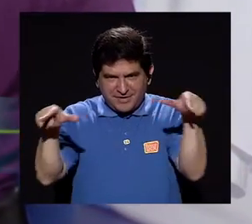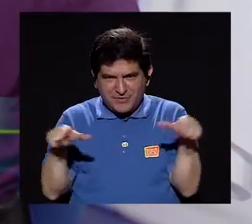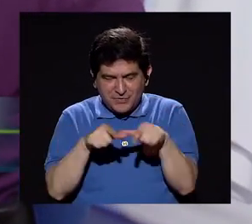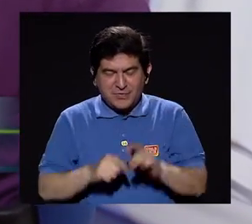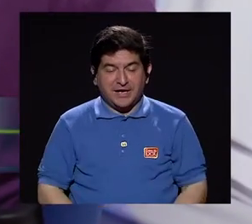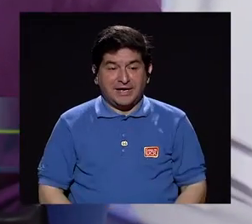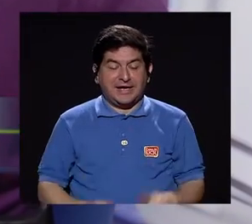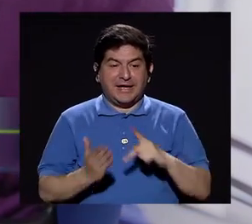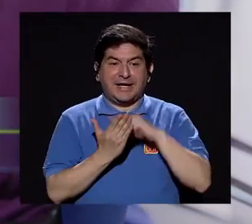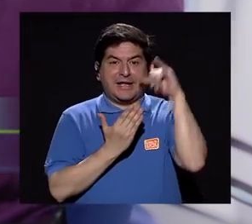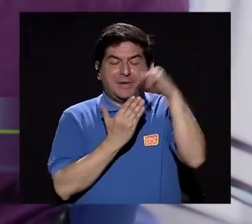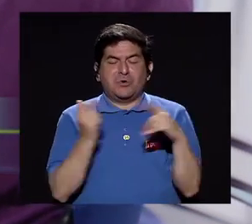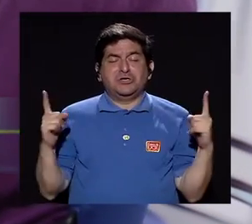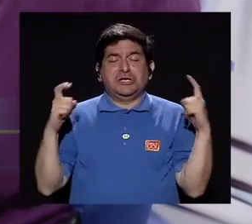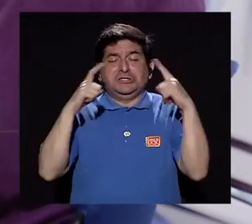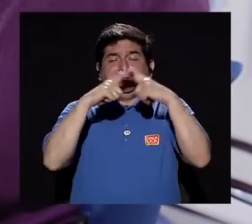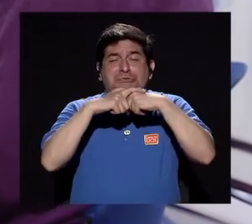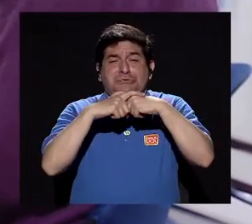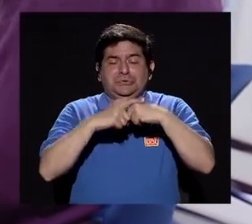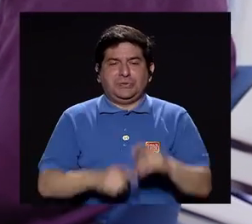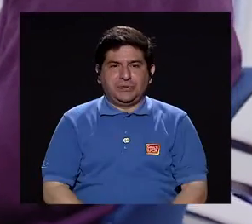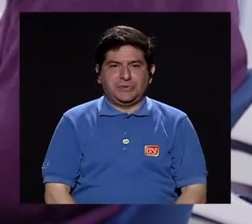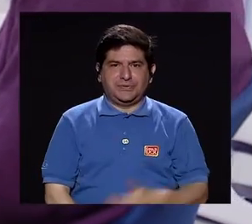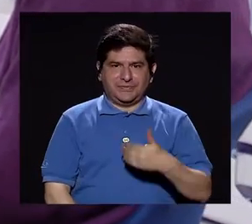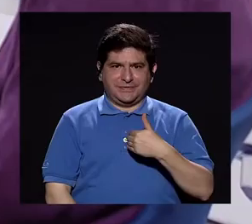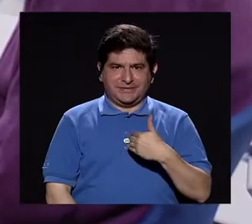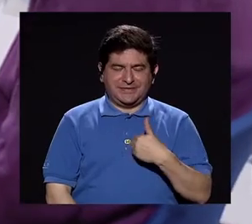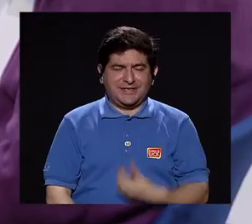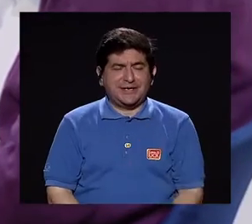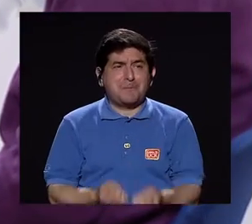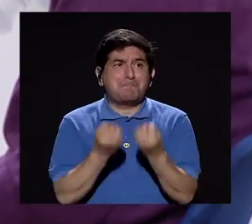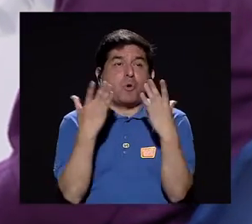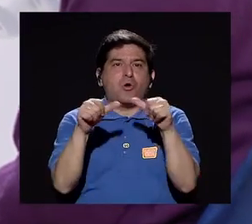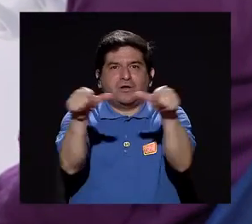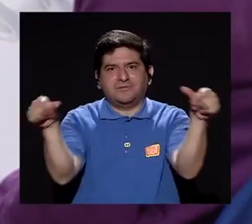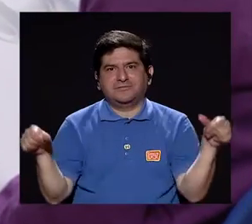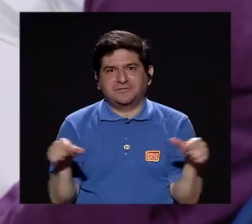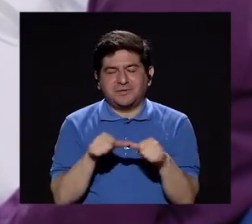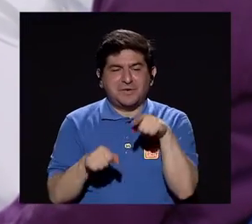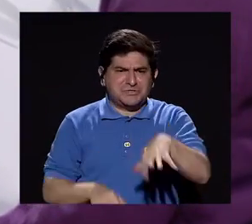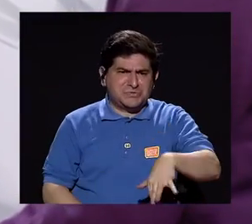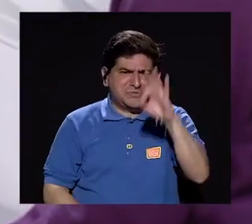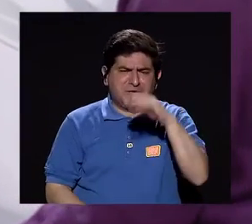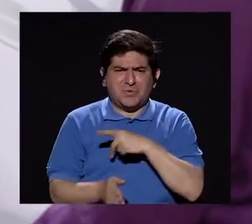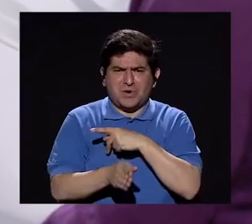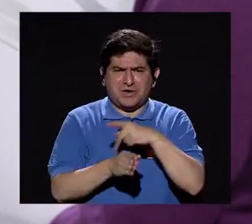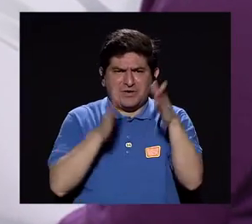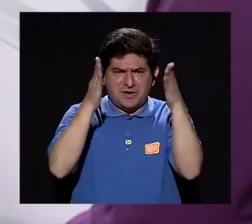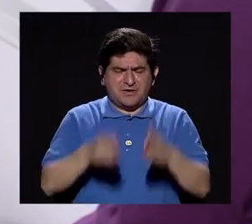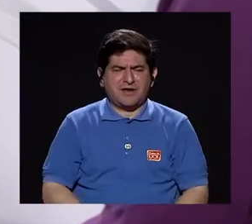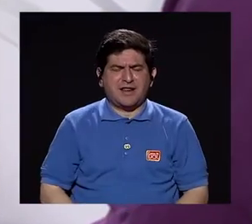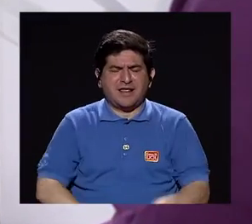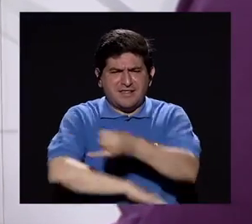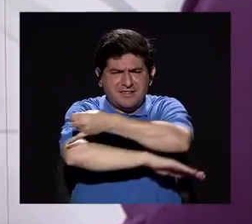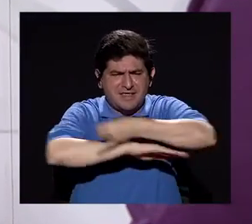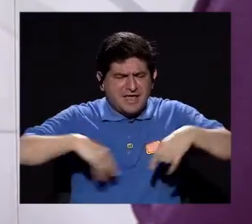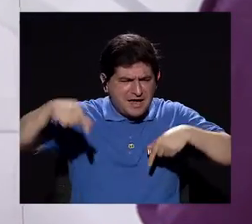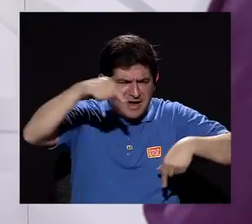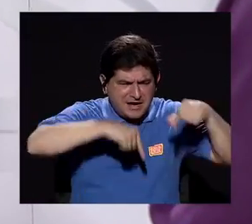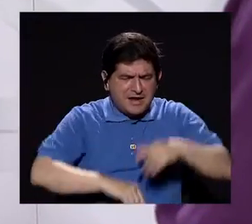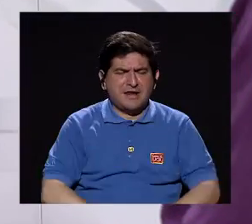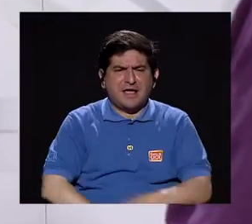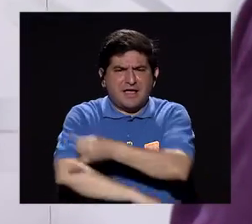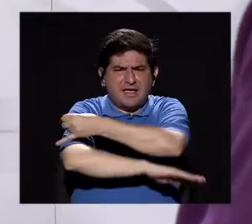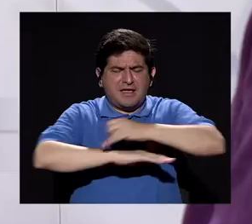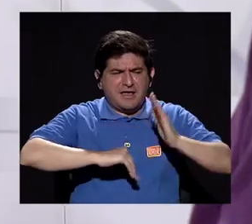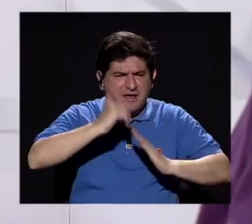proyectos complejos son proyectos que tienen un poco de muchísimas áreas se encuentran profesionales en ingeniería química ingenieros civiles